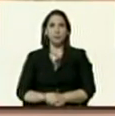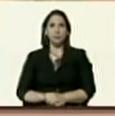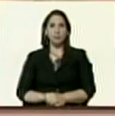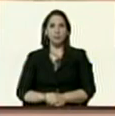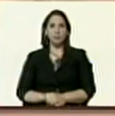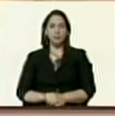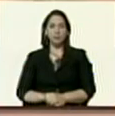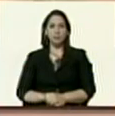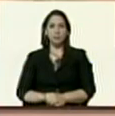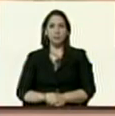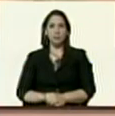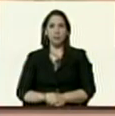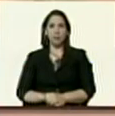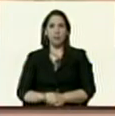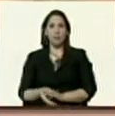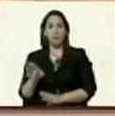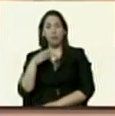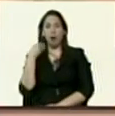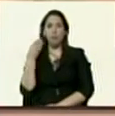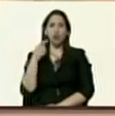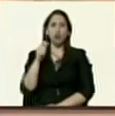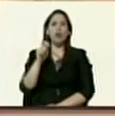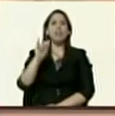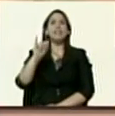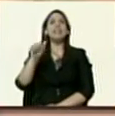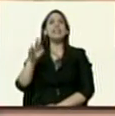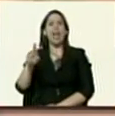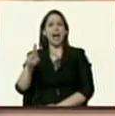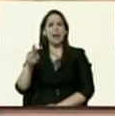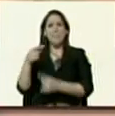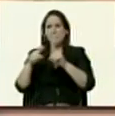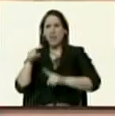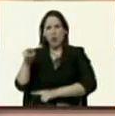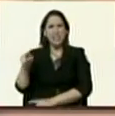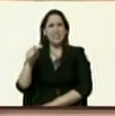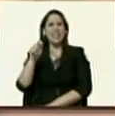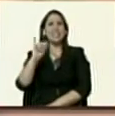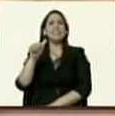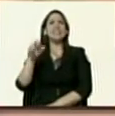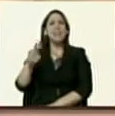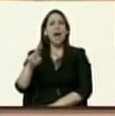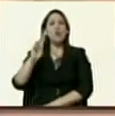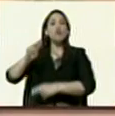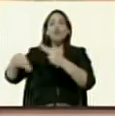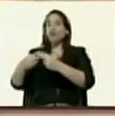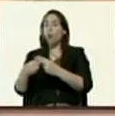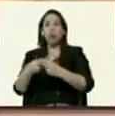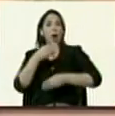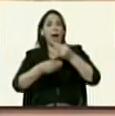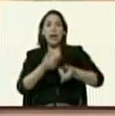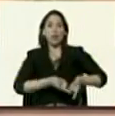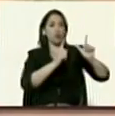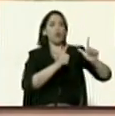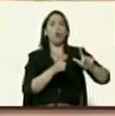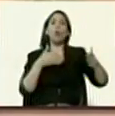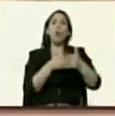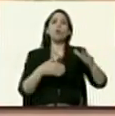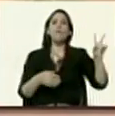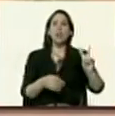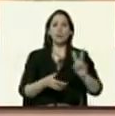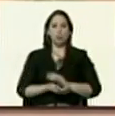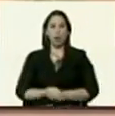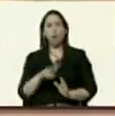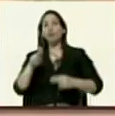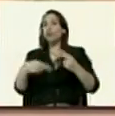del famoso TIAR, pero ese TIAR jamás será aplicado a Venezuela, así lo digo, jamás será aplicado